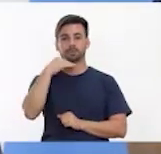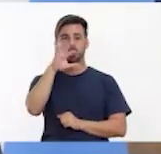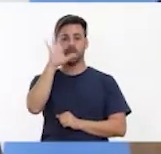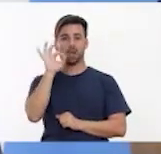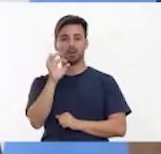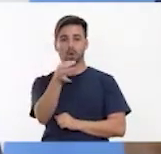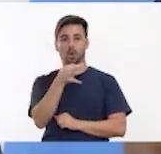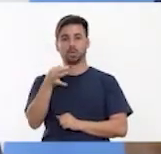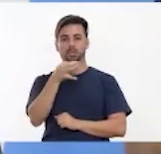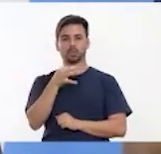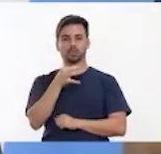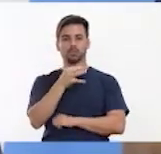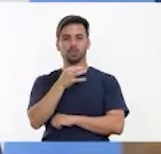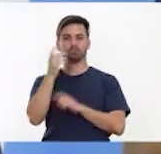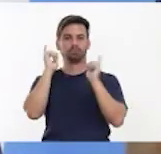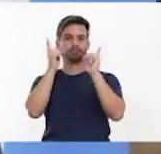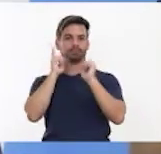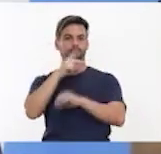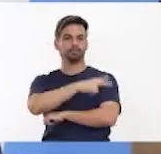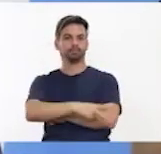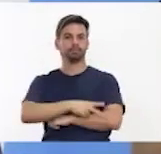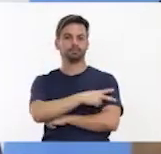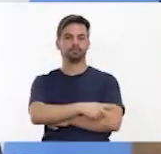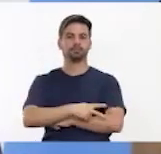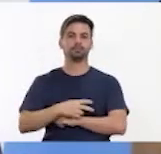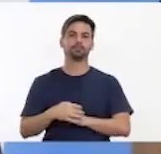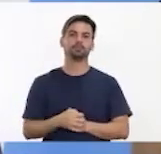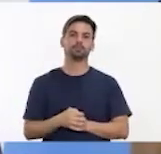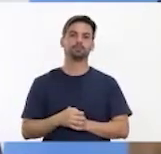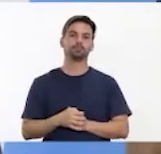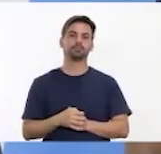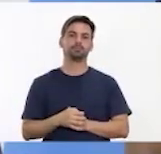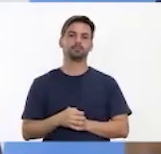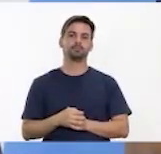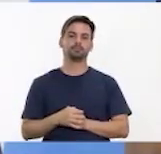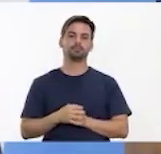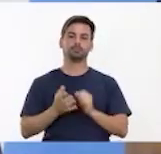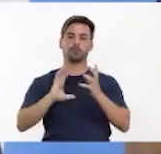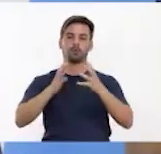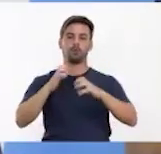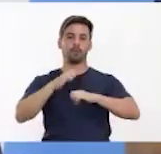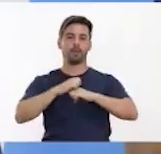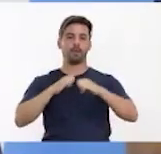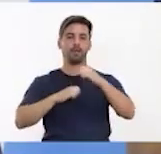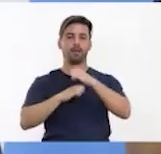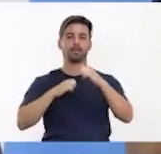definir cuál es la organización política del país y cuál es la estructura